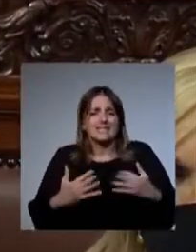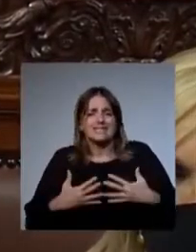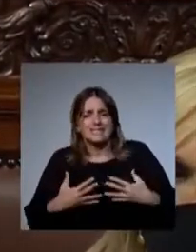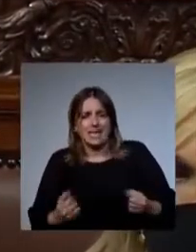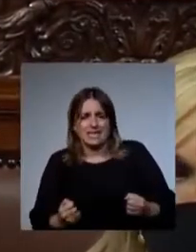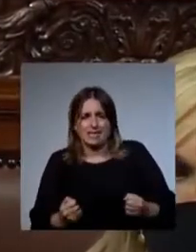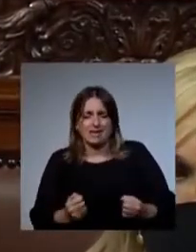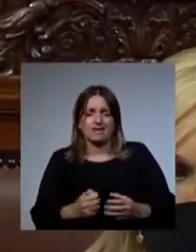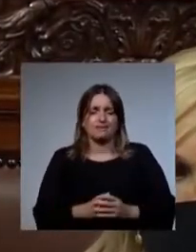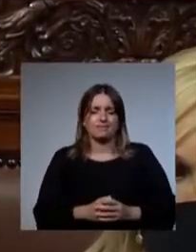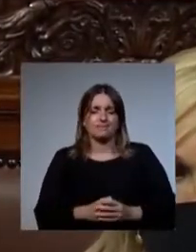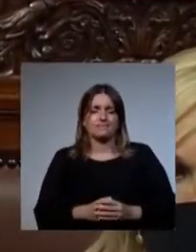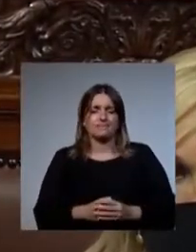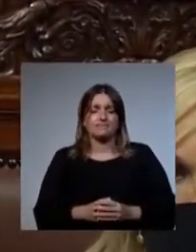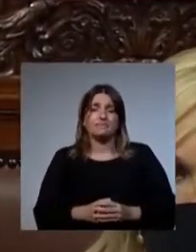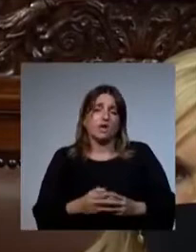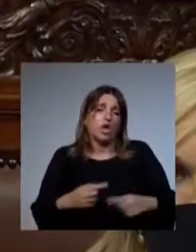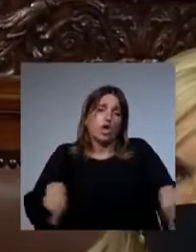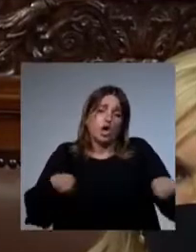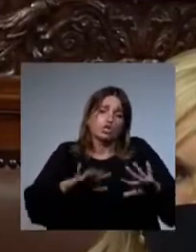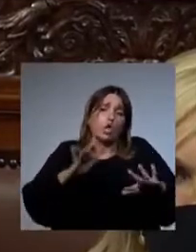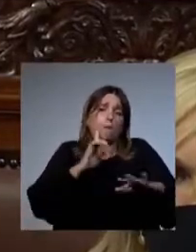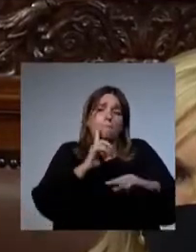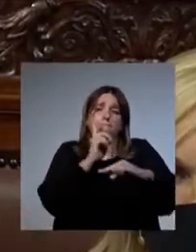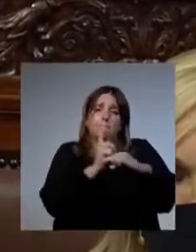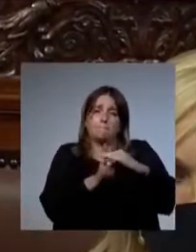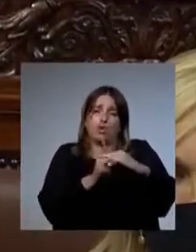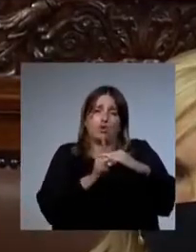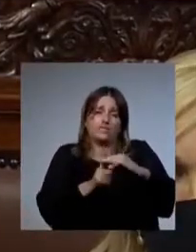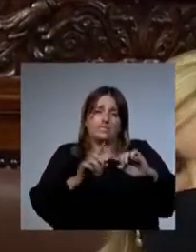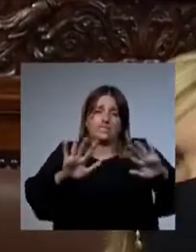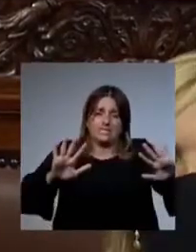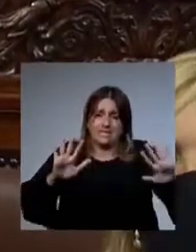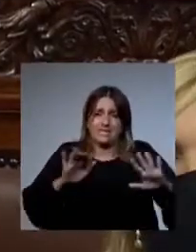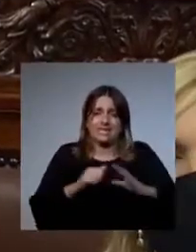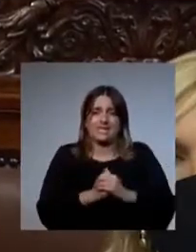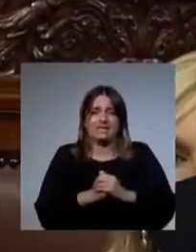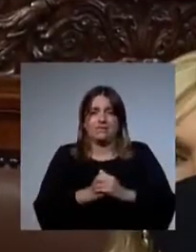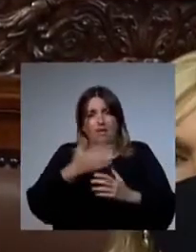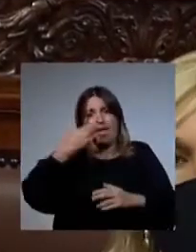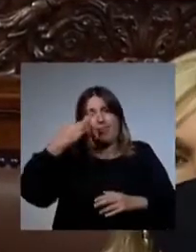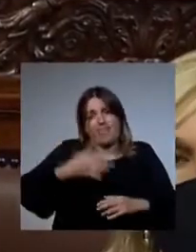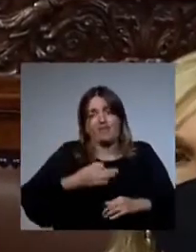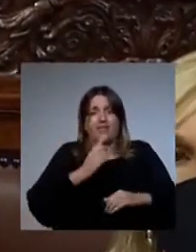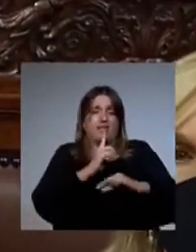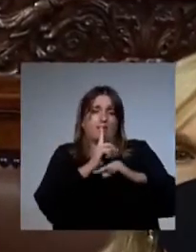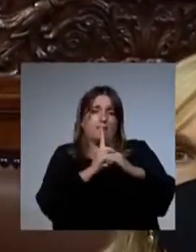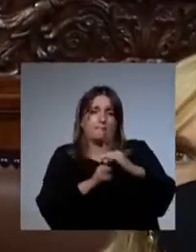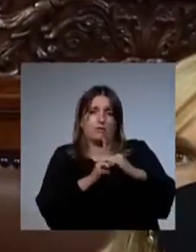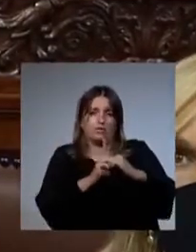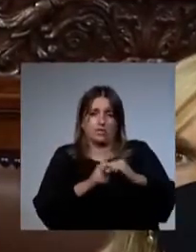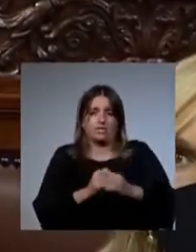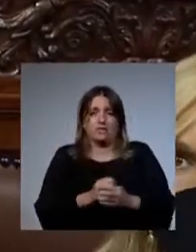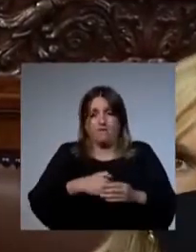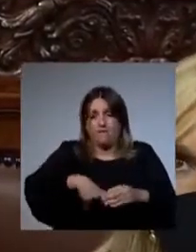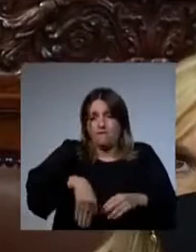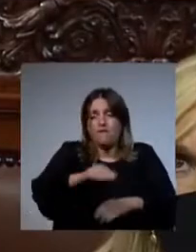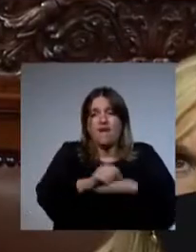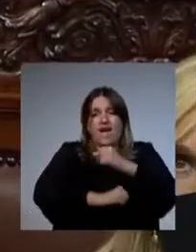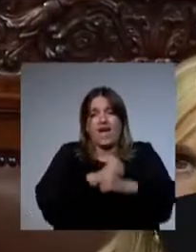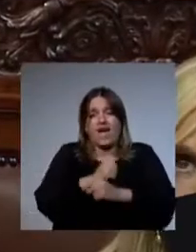sanitaria, vemos con optimismo, con real optimismo, el 2021.